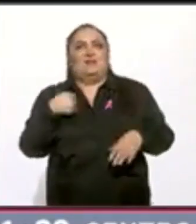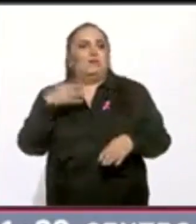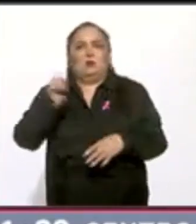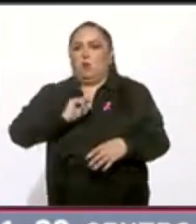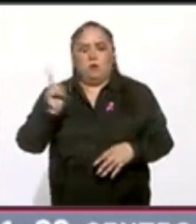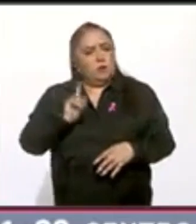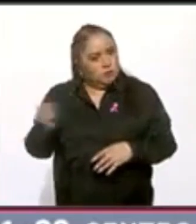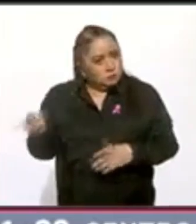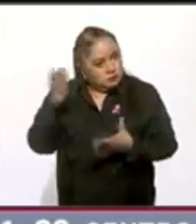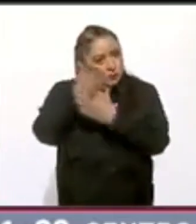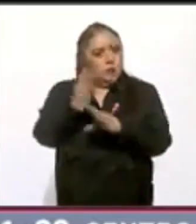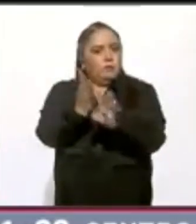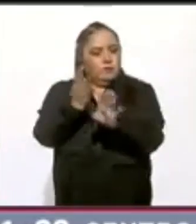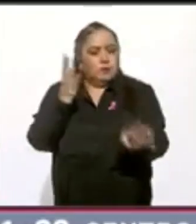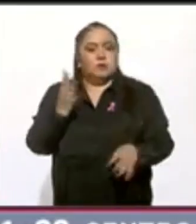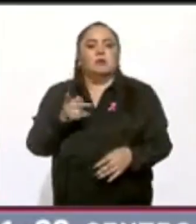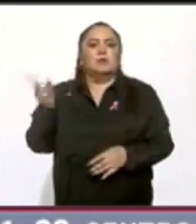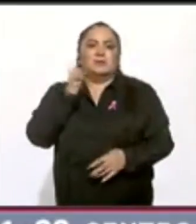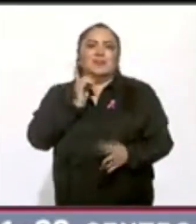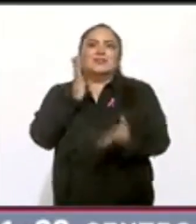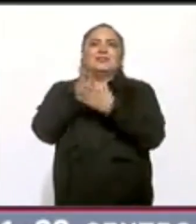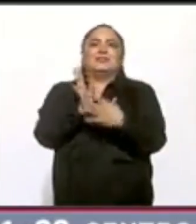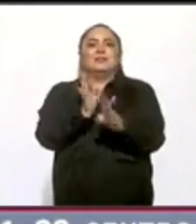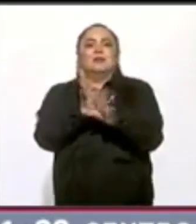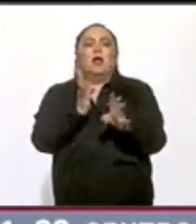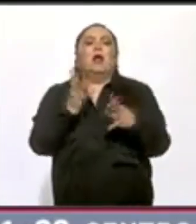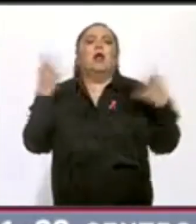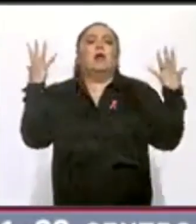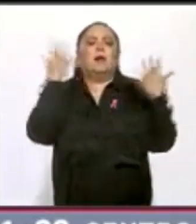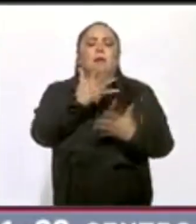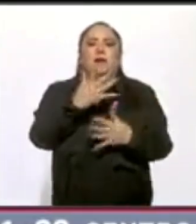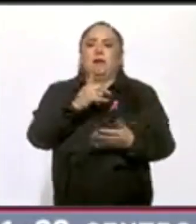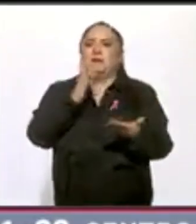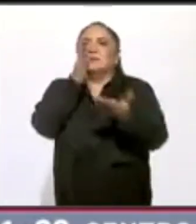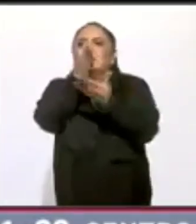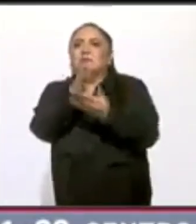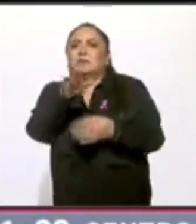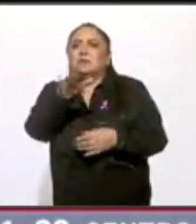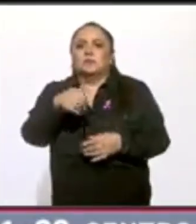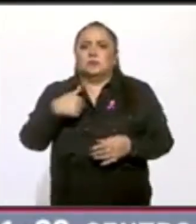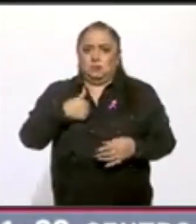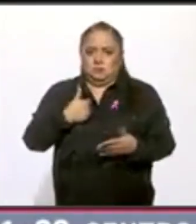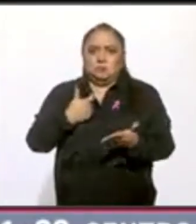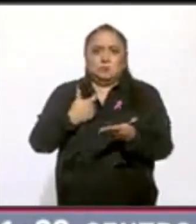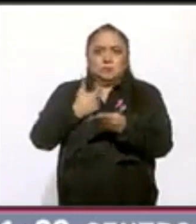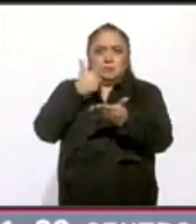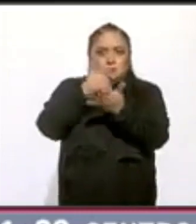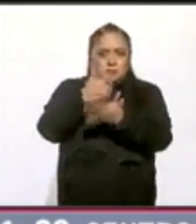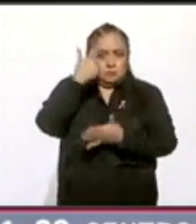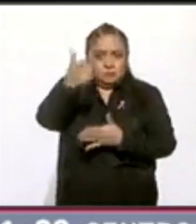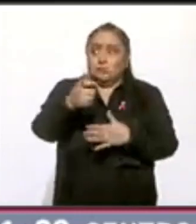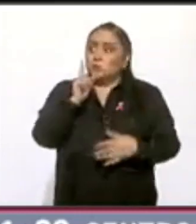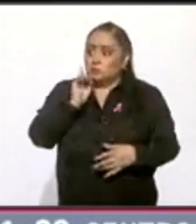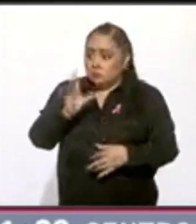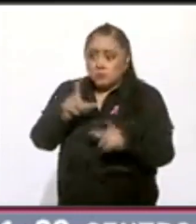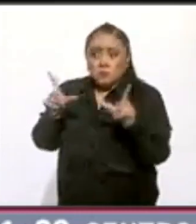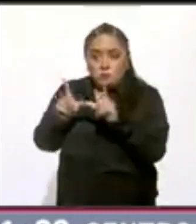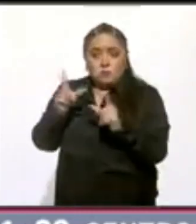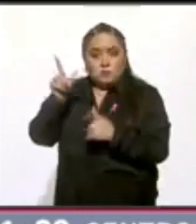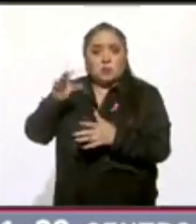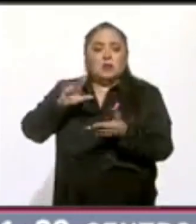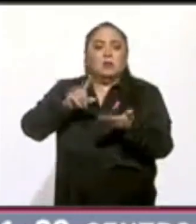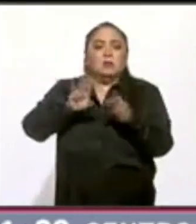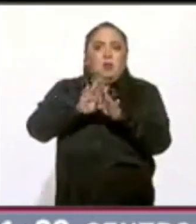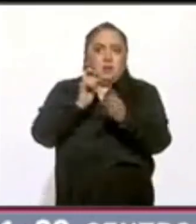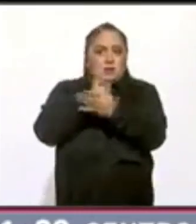Haz fila, ¿no? ¿Sí? Entonces hizo fila y resulta que llega a la ventanilla y le dicen, oye, pagaste la licencia en tesorería, no